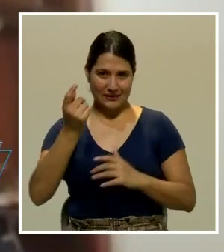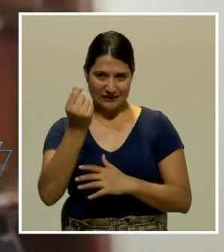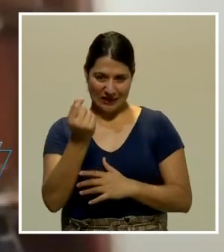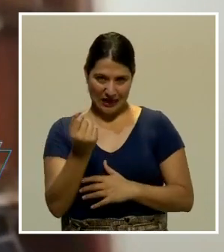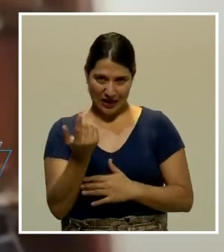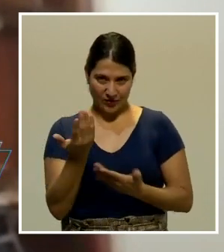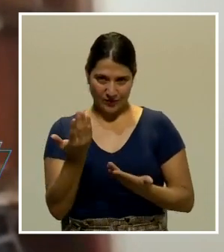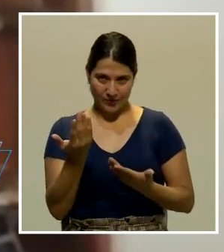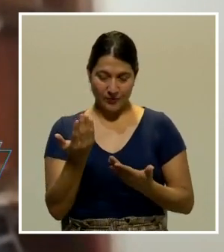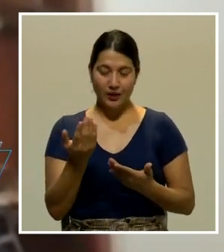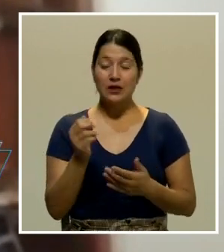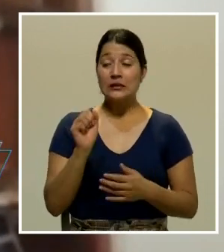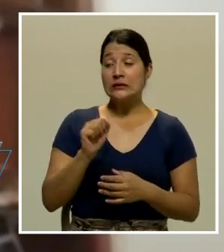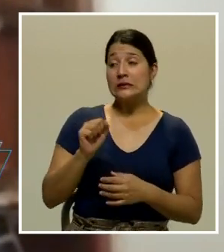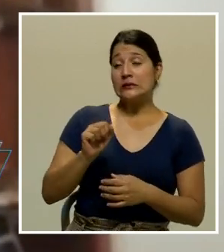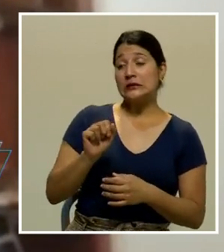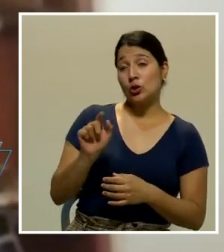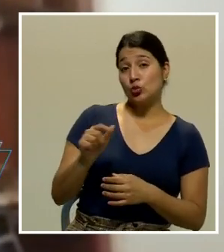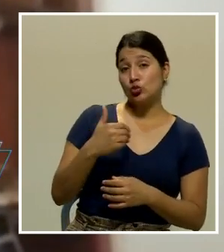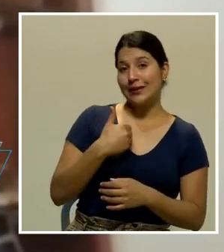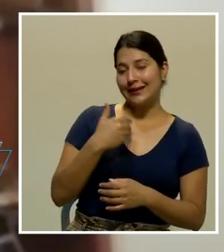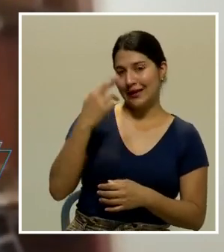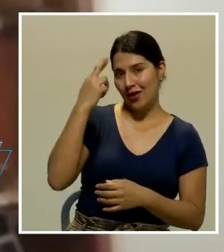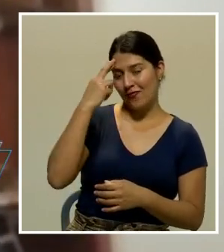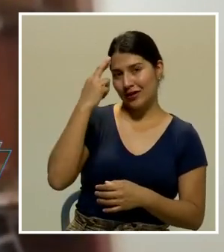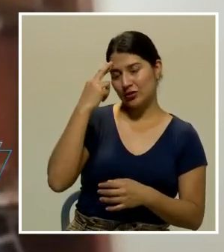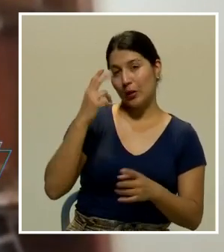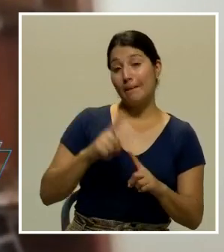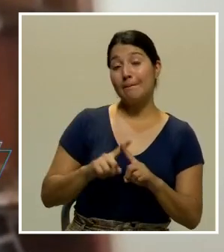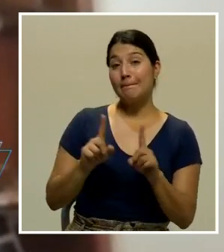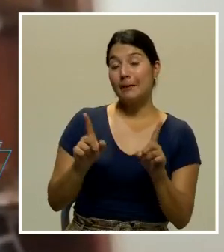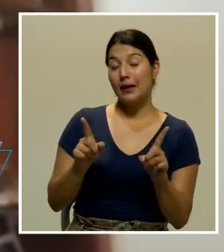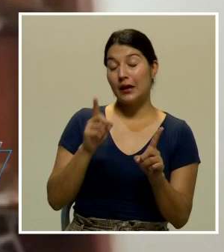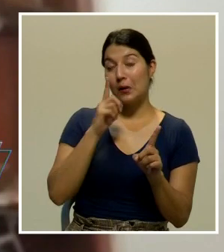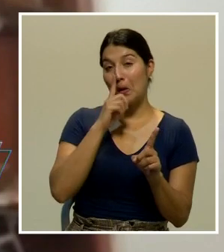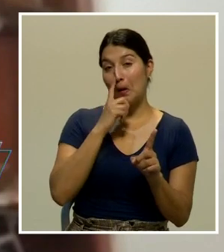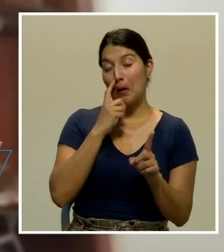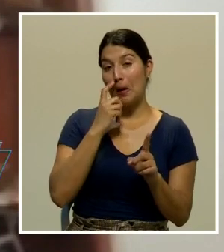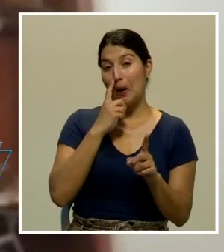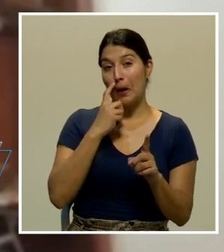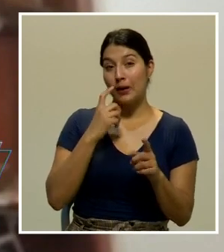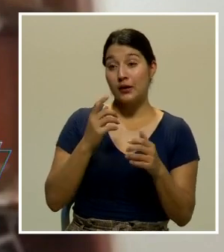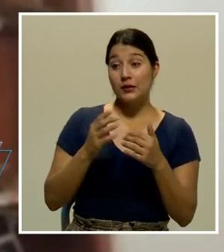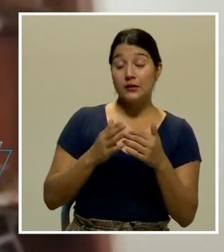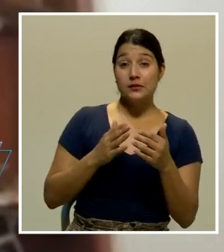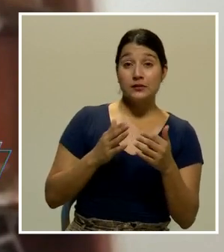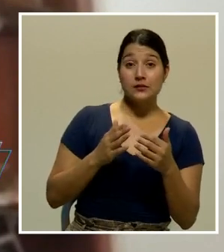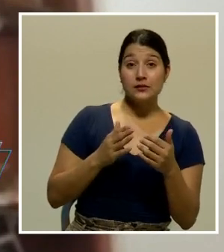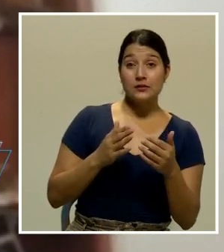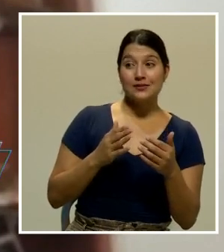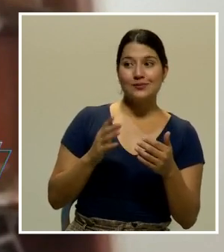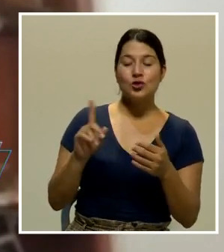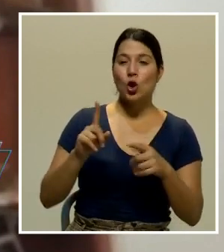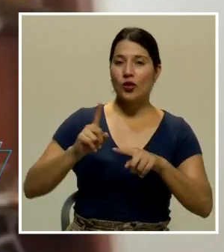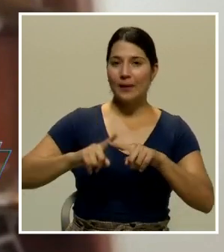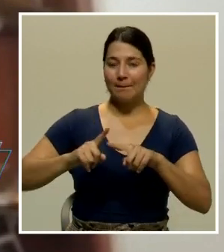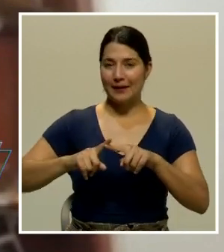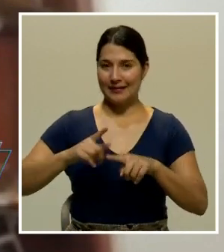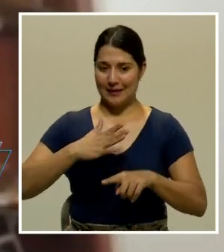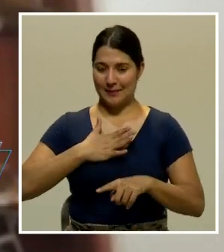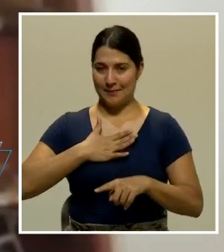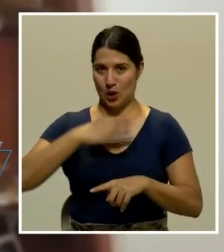Pues usted lleva razón en eso. Lo que pasa es que independientemente de lo que uno pueda considerar,